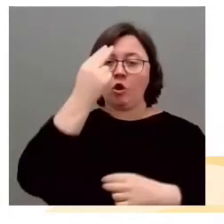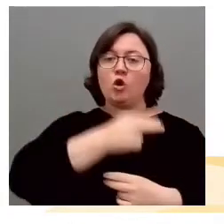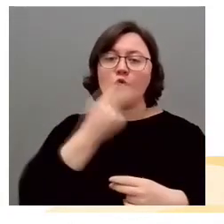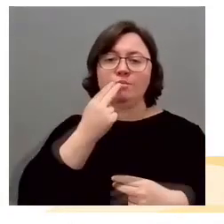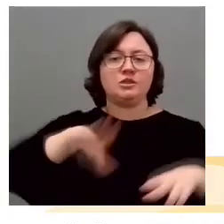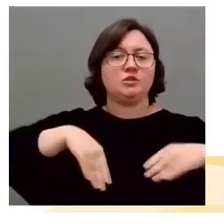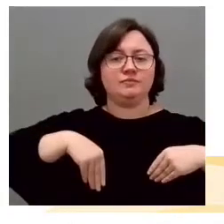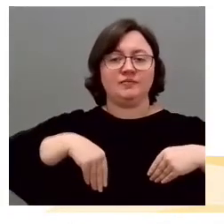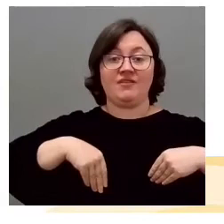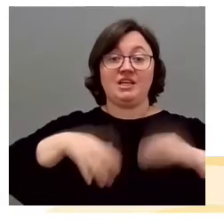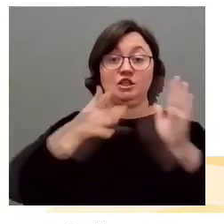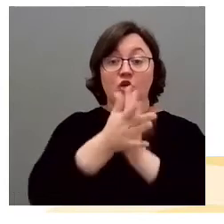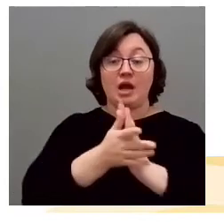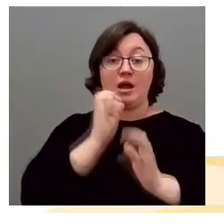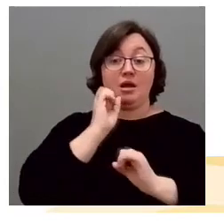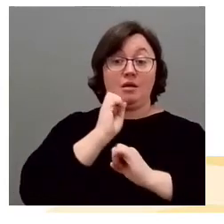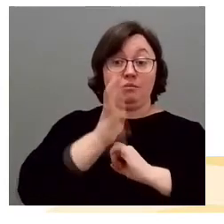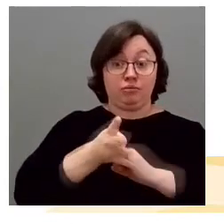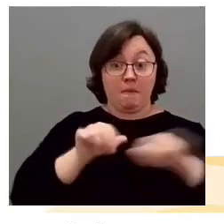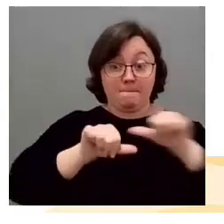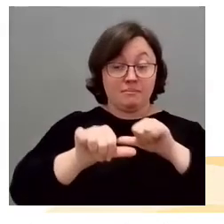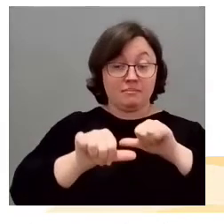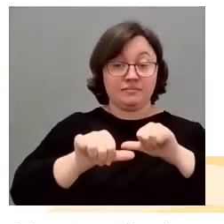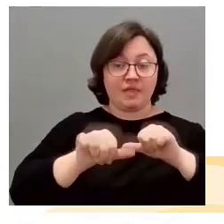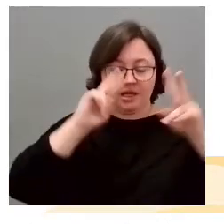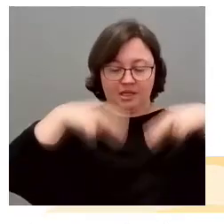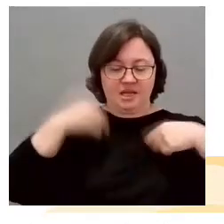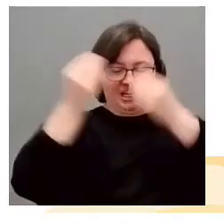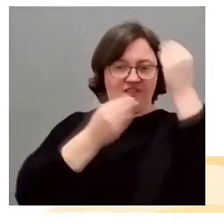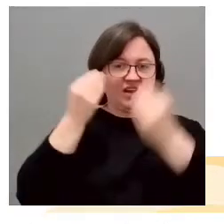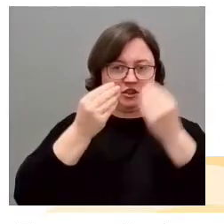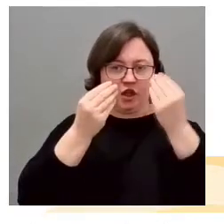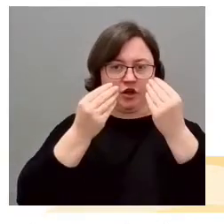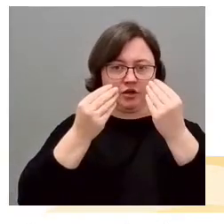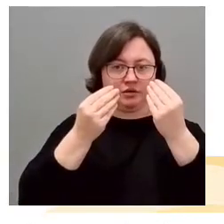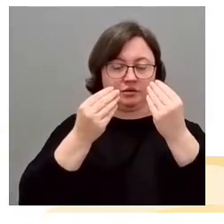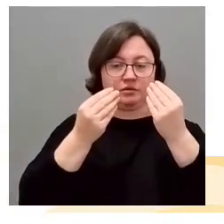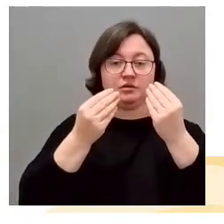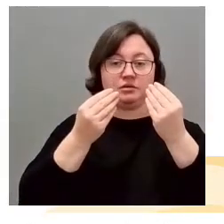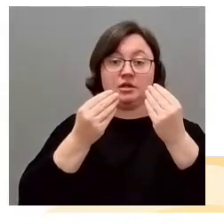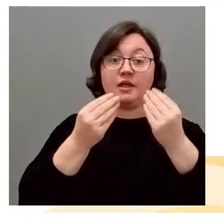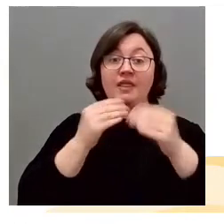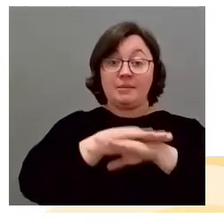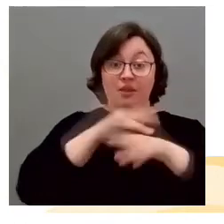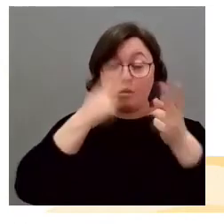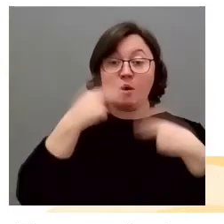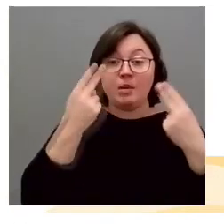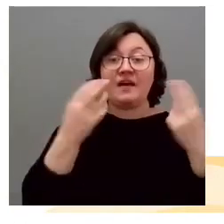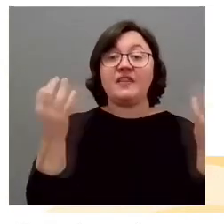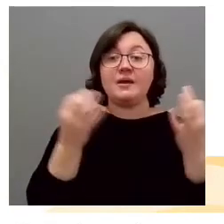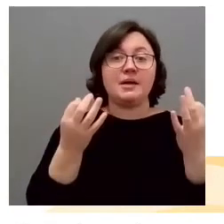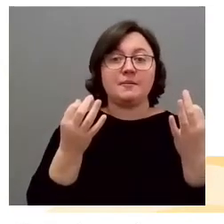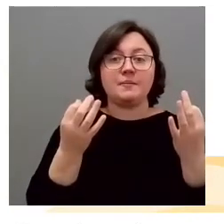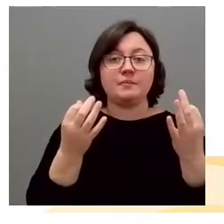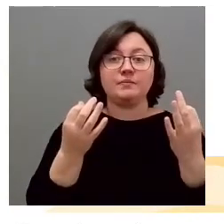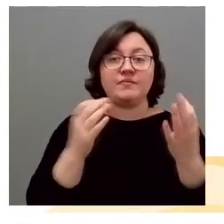Si algo ha servido esto, es para hacer un ejercicio de reflexión y ver que las administraciones públicas